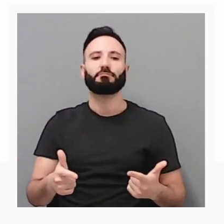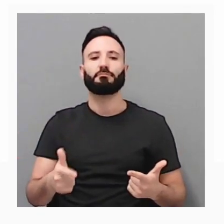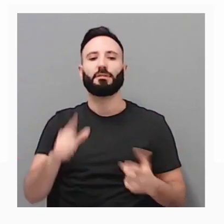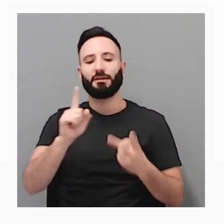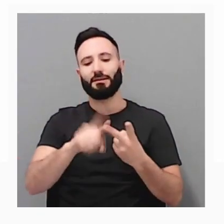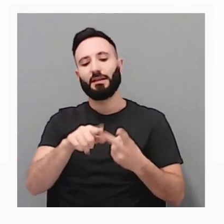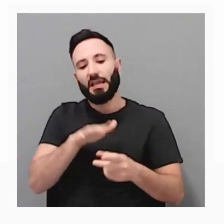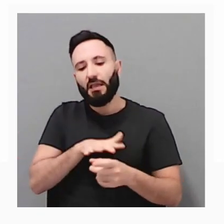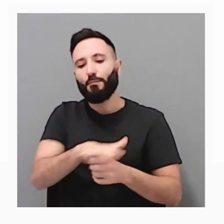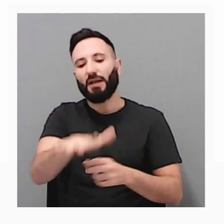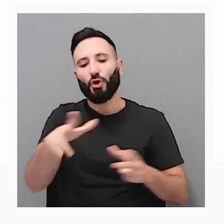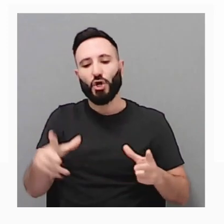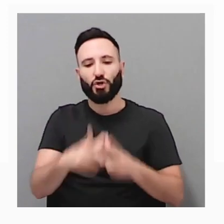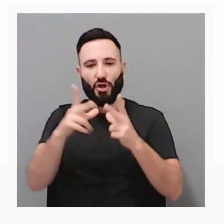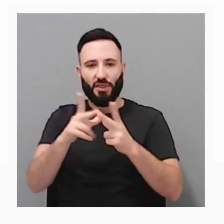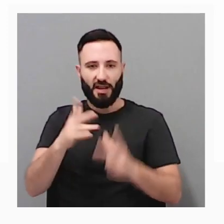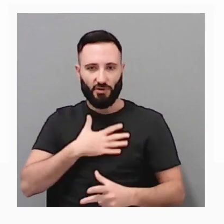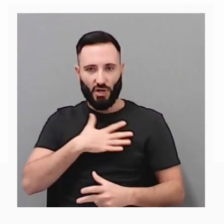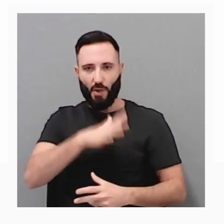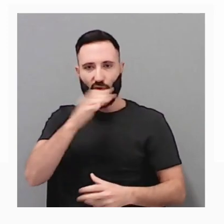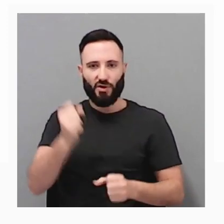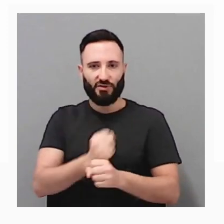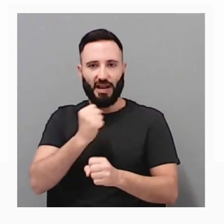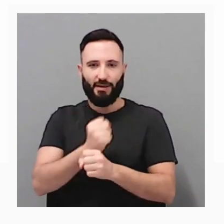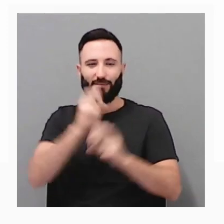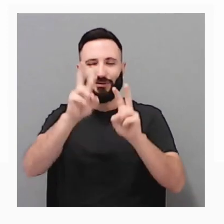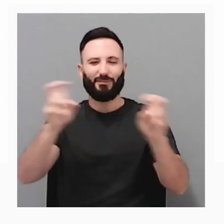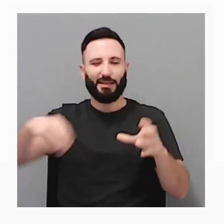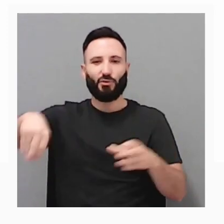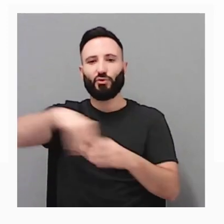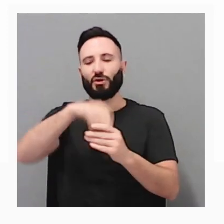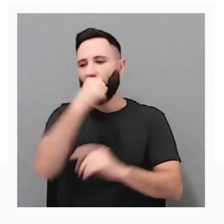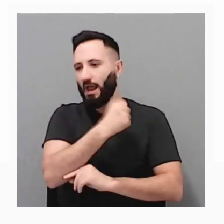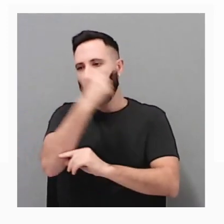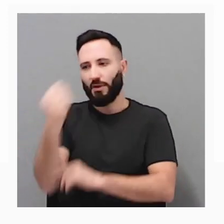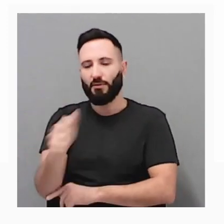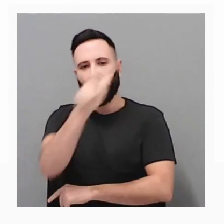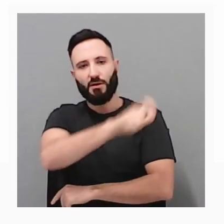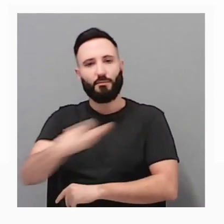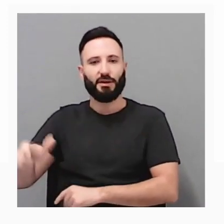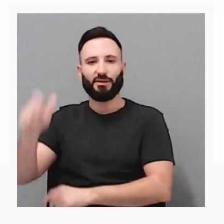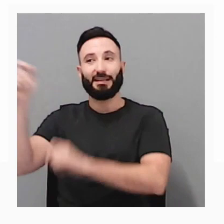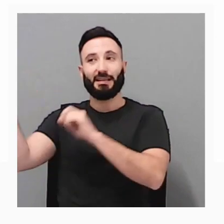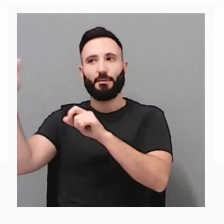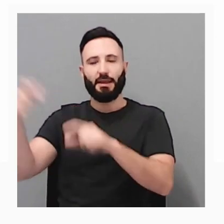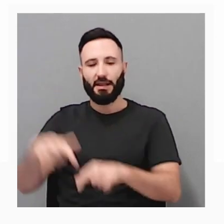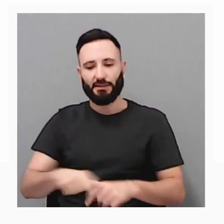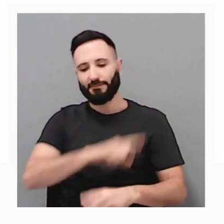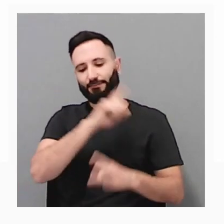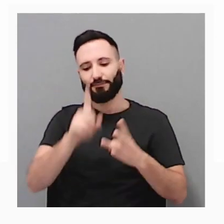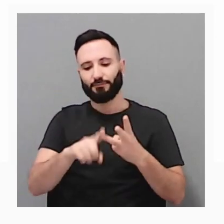social que tenemos, porque trabajamos en la inclusión, apoyamos la inclusión de las personas migrantes. Combatir